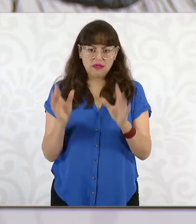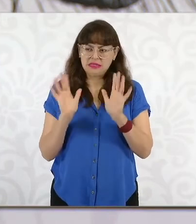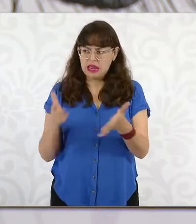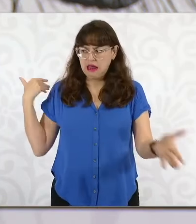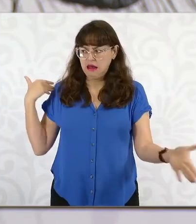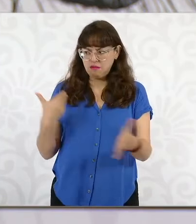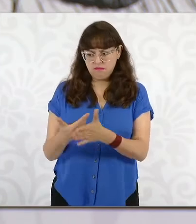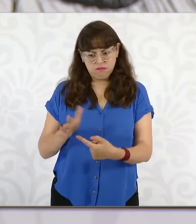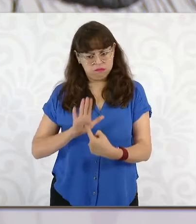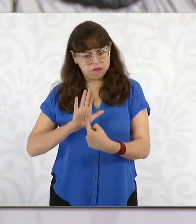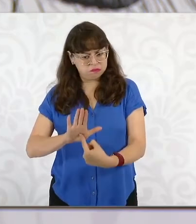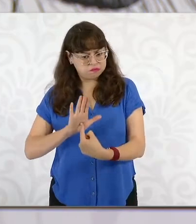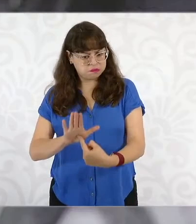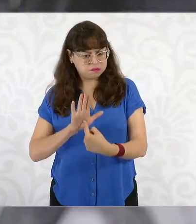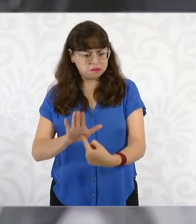expertos, de